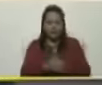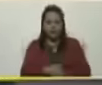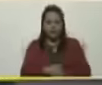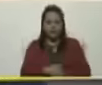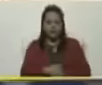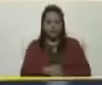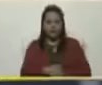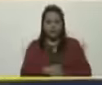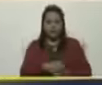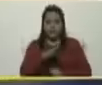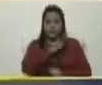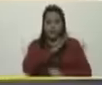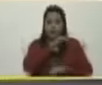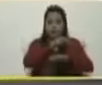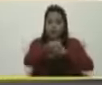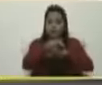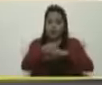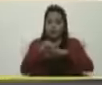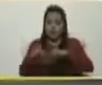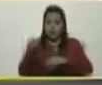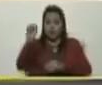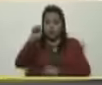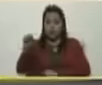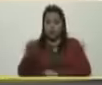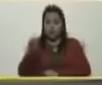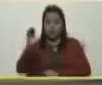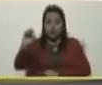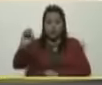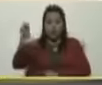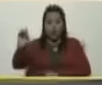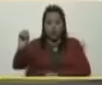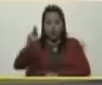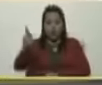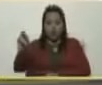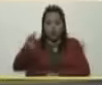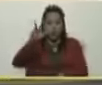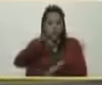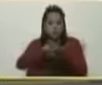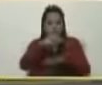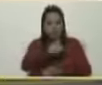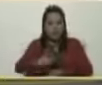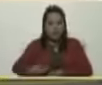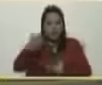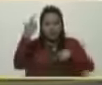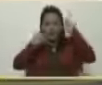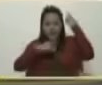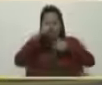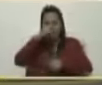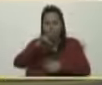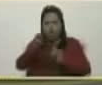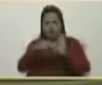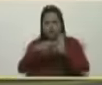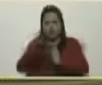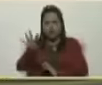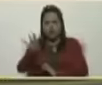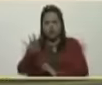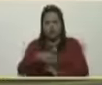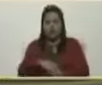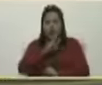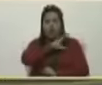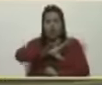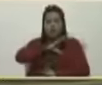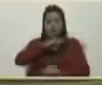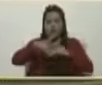tenemos en el municipio El Socorro también, en aquel momento, aprobó el presidente Chávez en el 2004, por consejo de